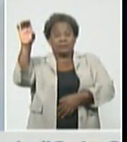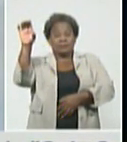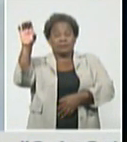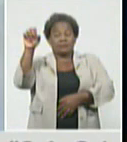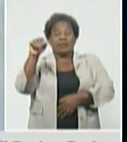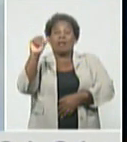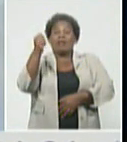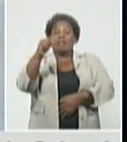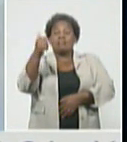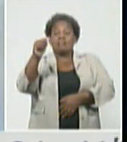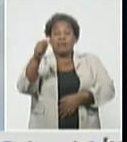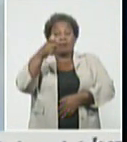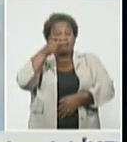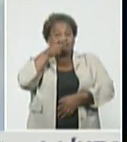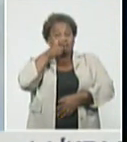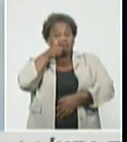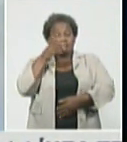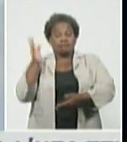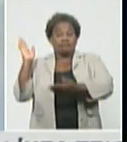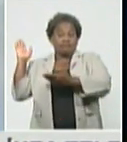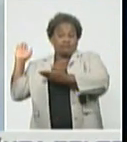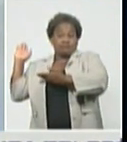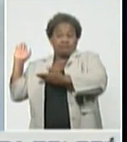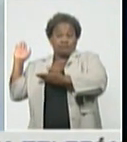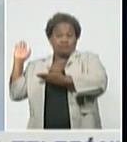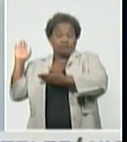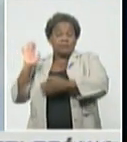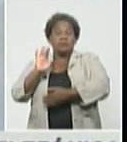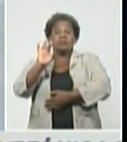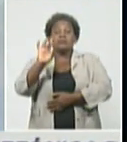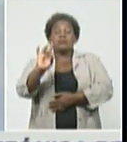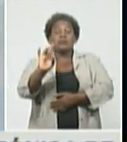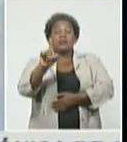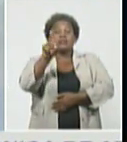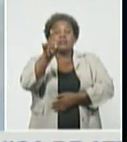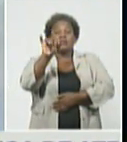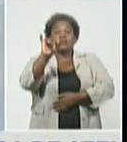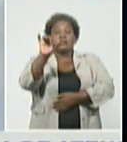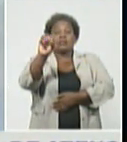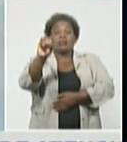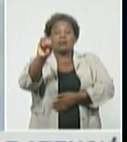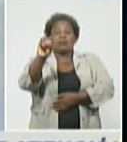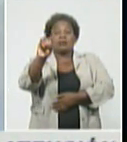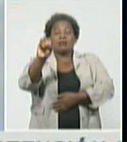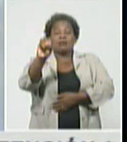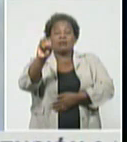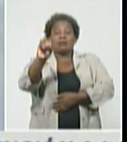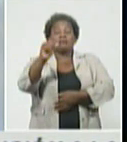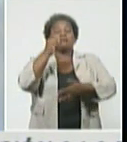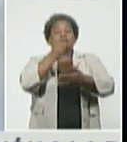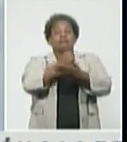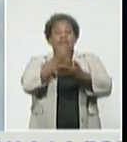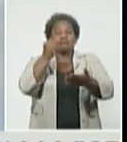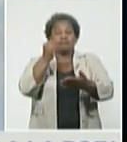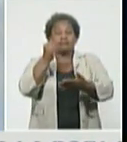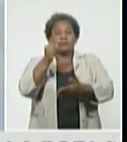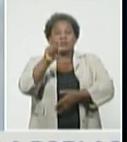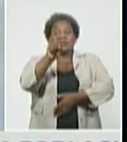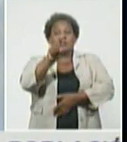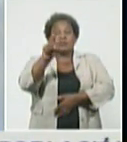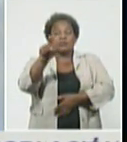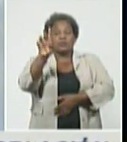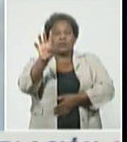en vigilancia, sospechosos 160 y confirmados 114. O